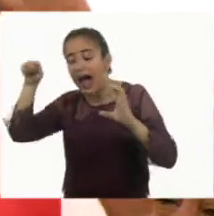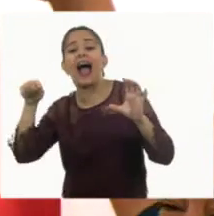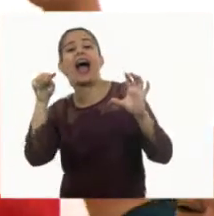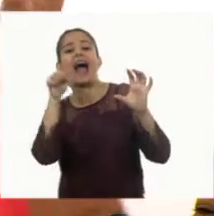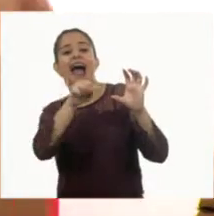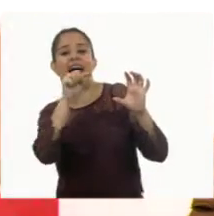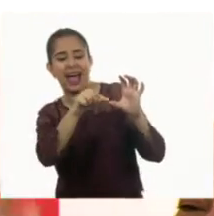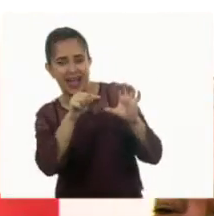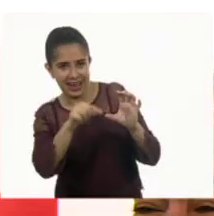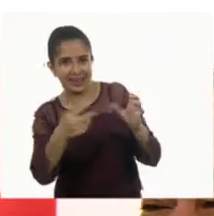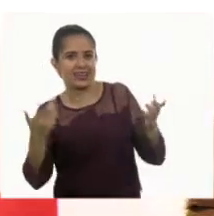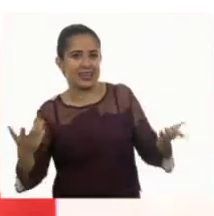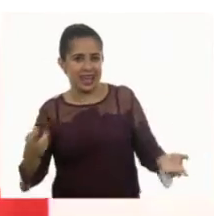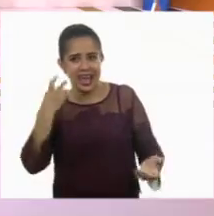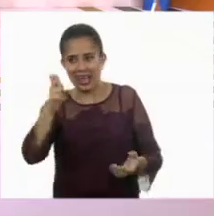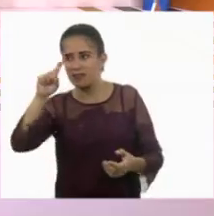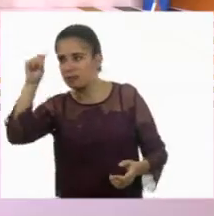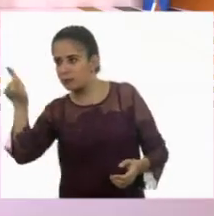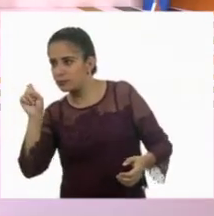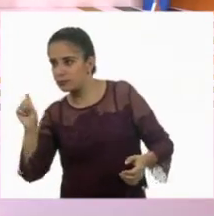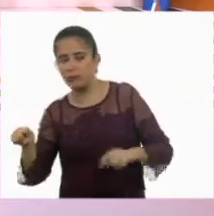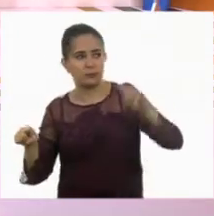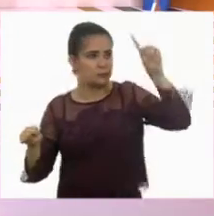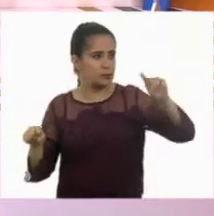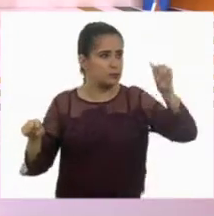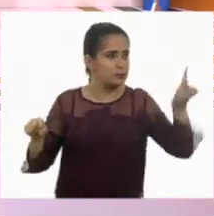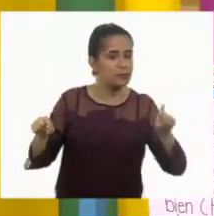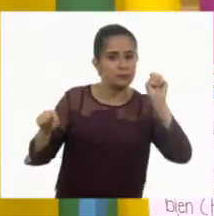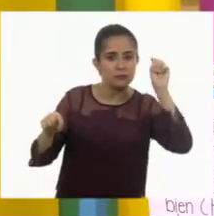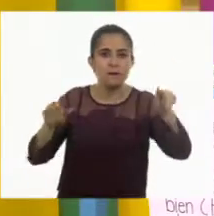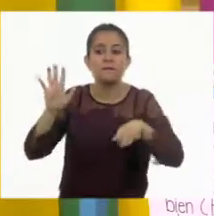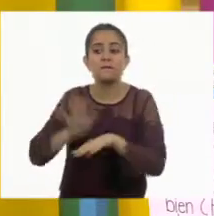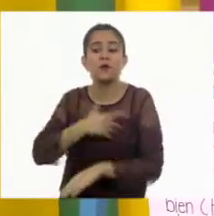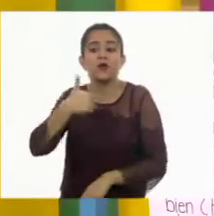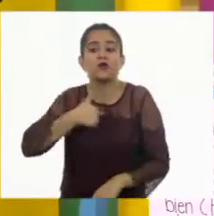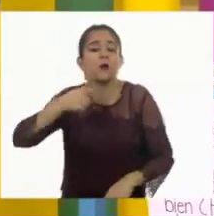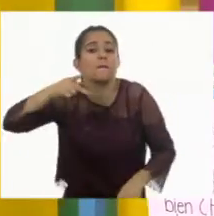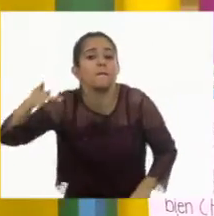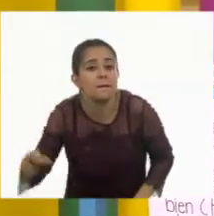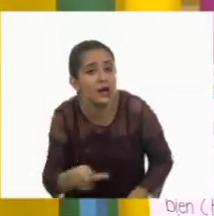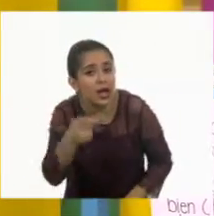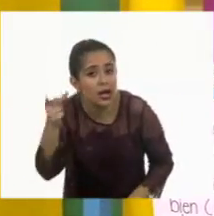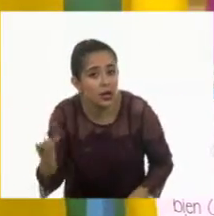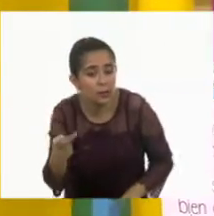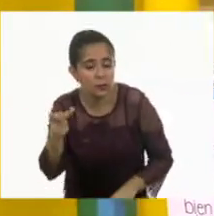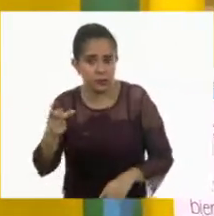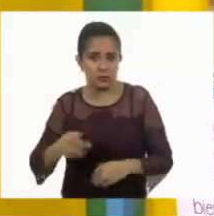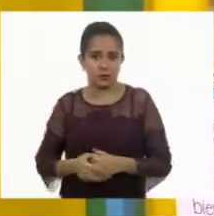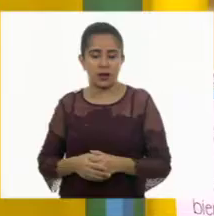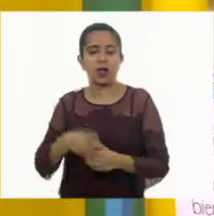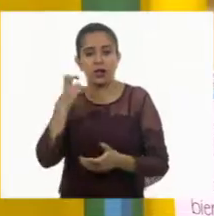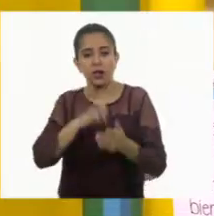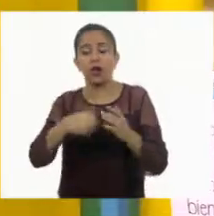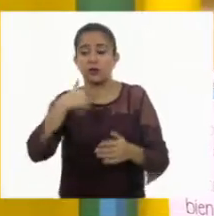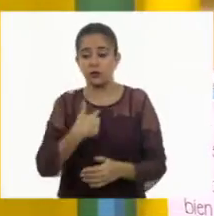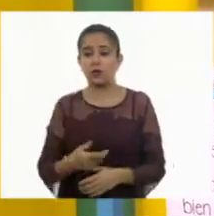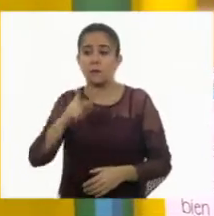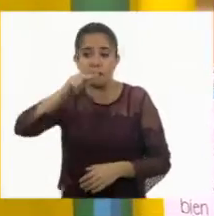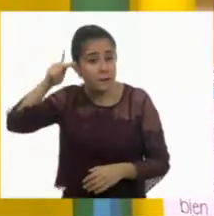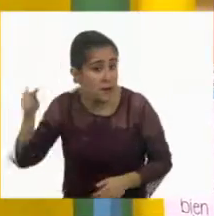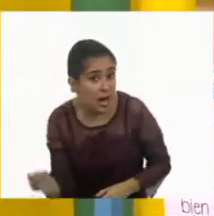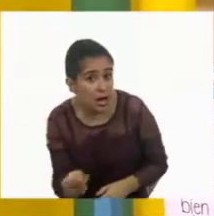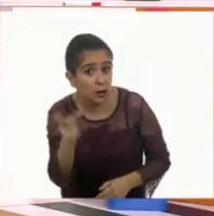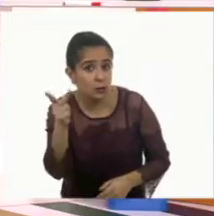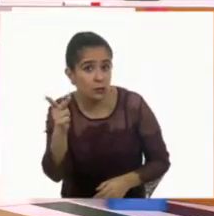que imaginar los signos de interrogación mientras estabas hablando. Así pero es. Tu entonación también nos ayuda a entender que estás haciendo una pregunta.